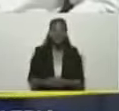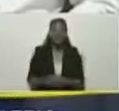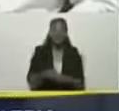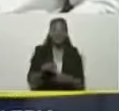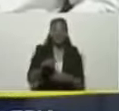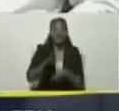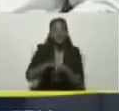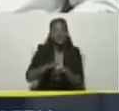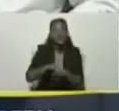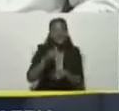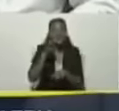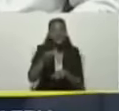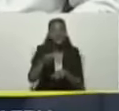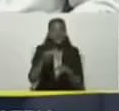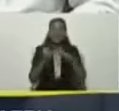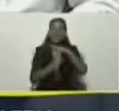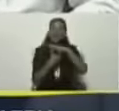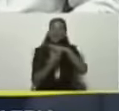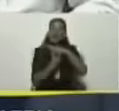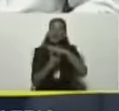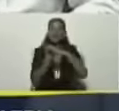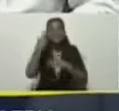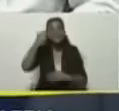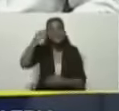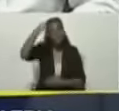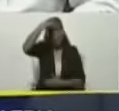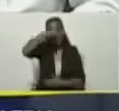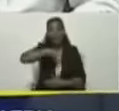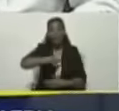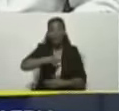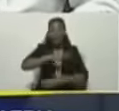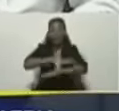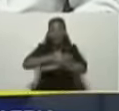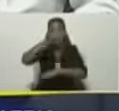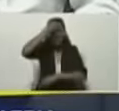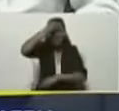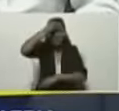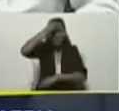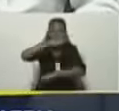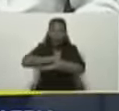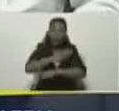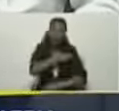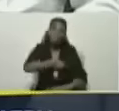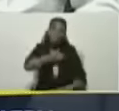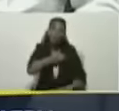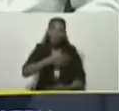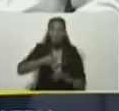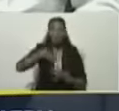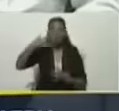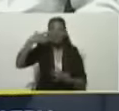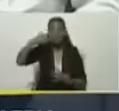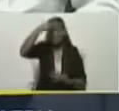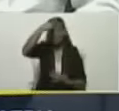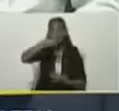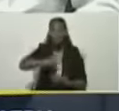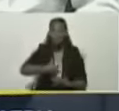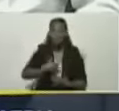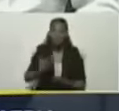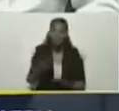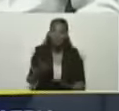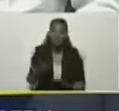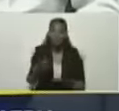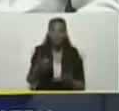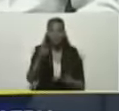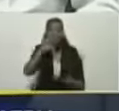Digo que es la base psicológica, emocional, moral, espiritual, para lo